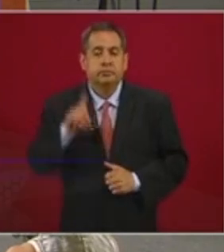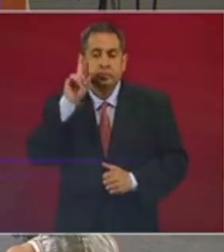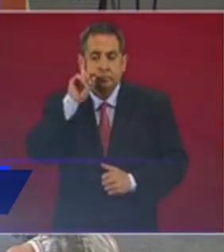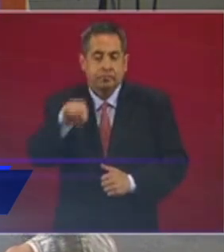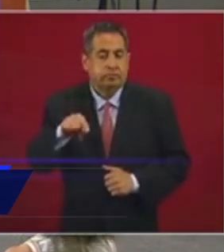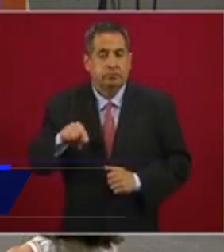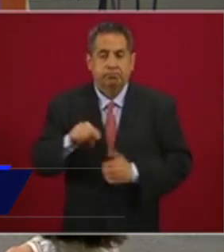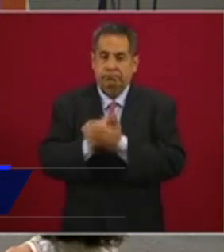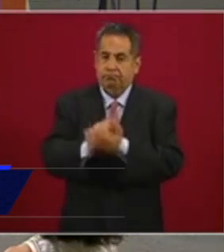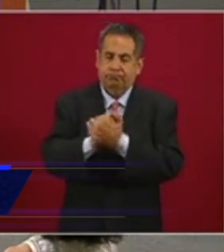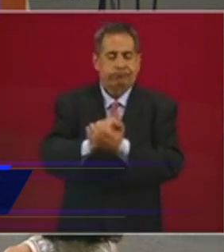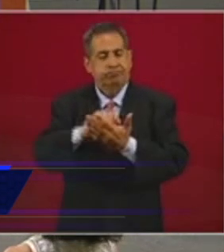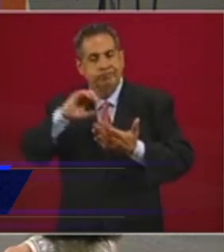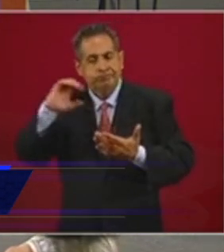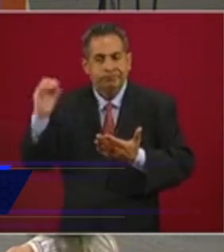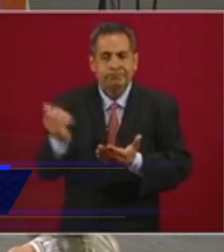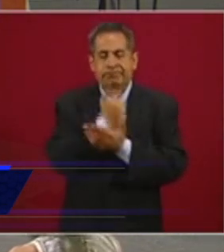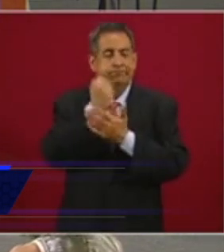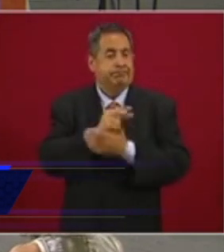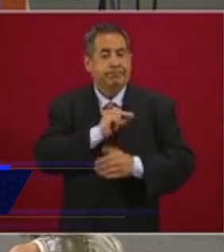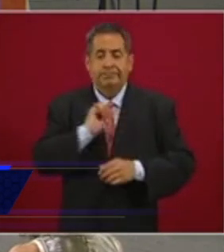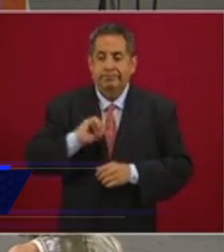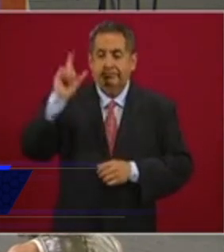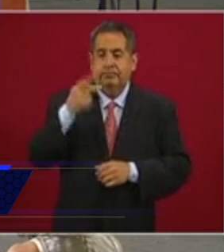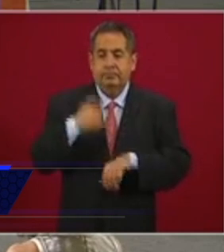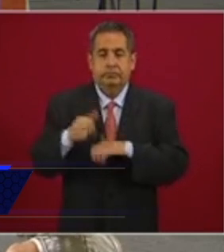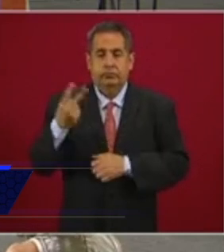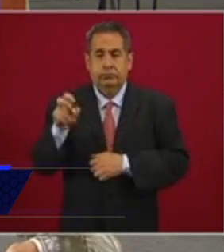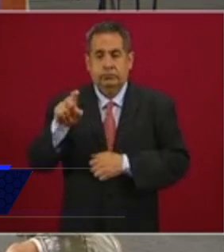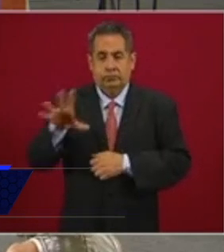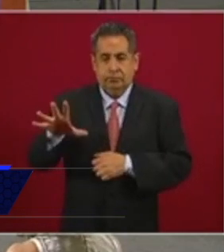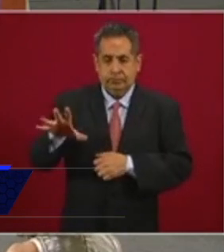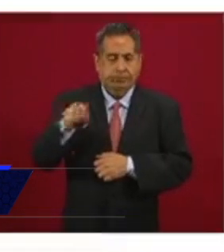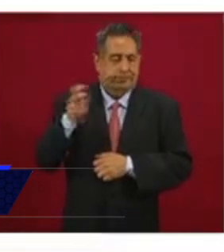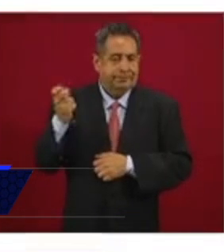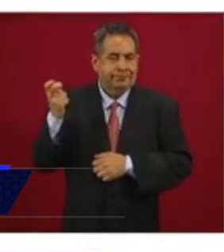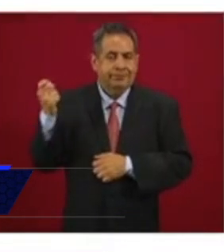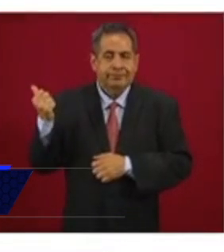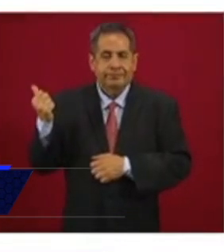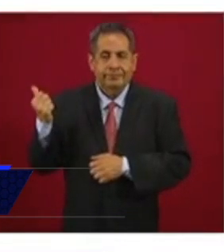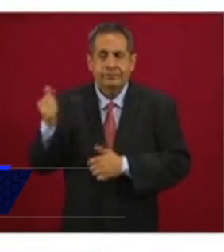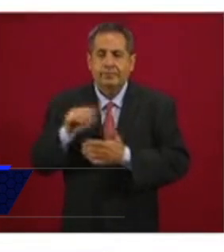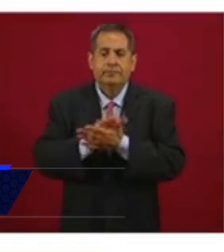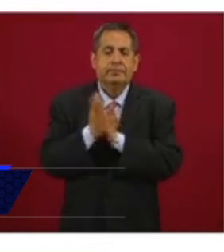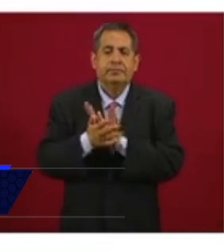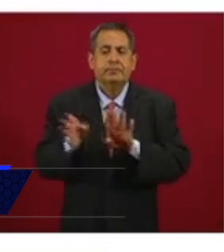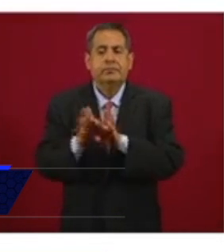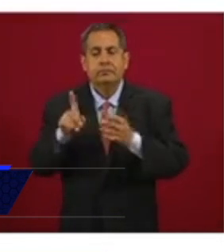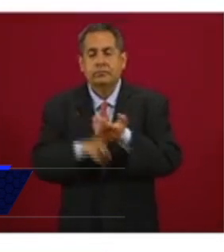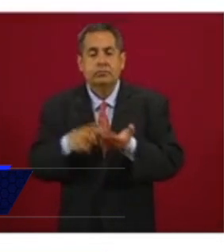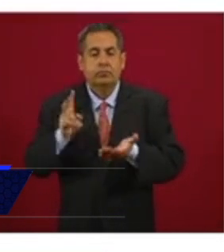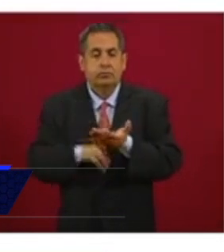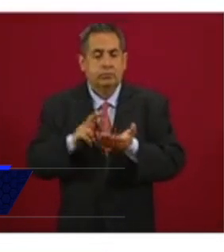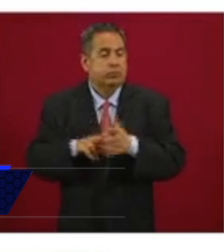se va a celebrar el gran sorteo especial número 235, que son el equivalente al valor